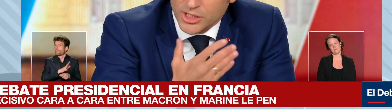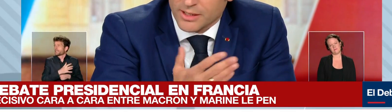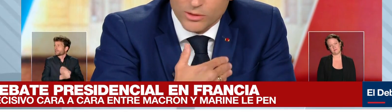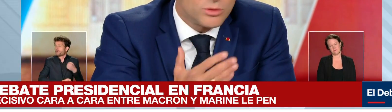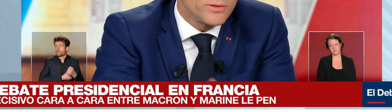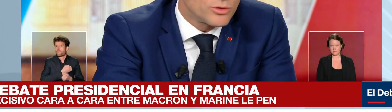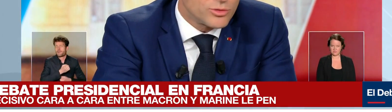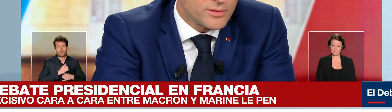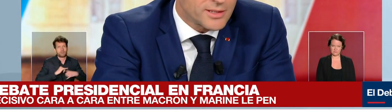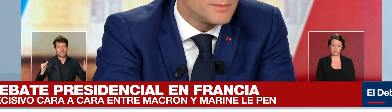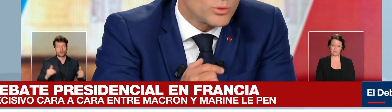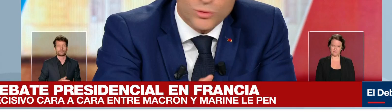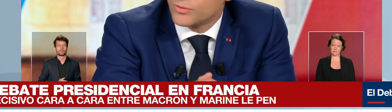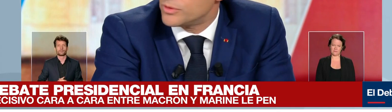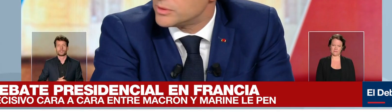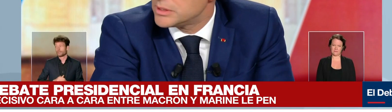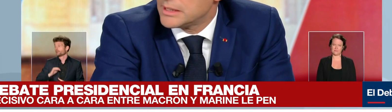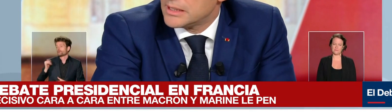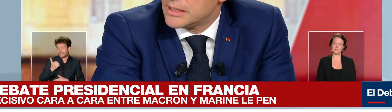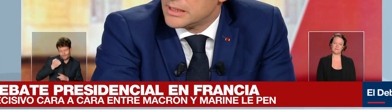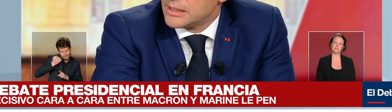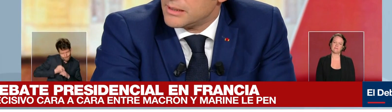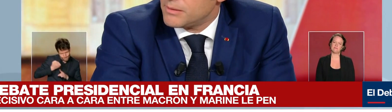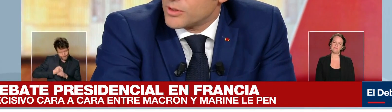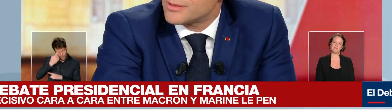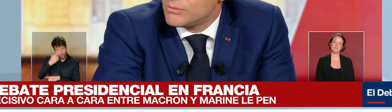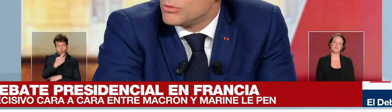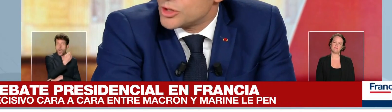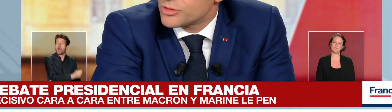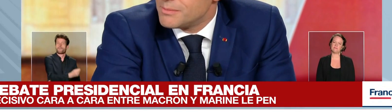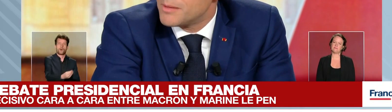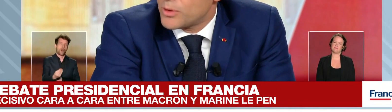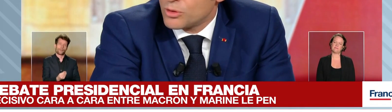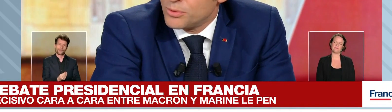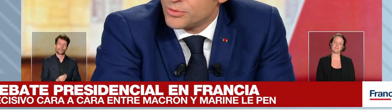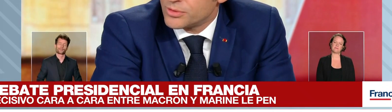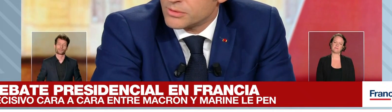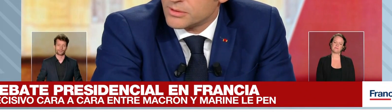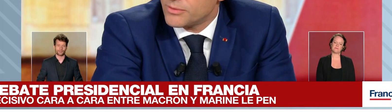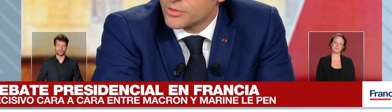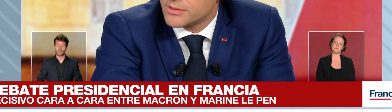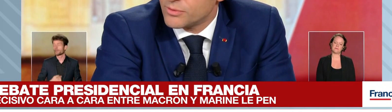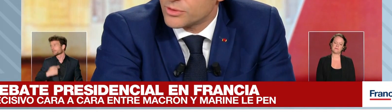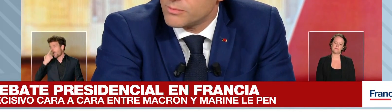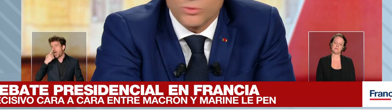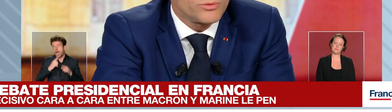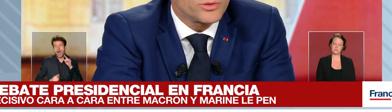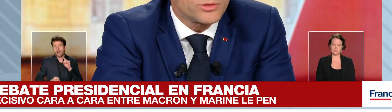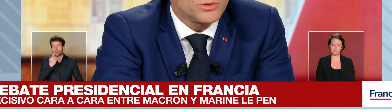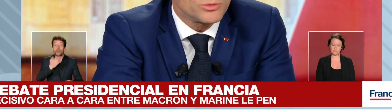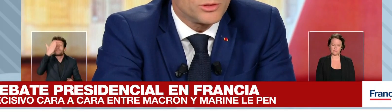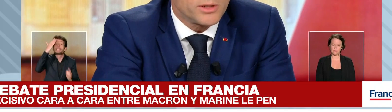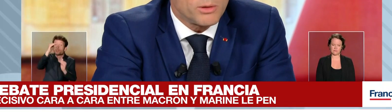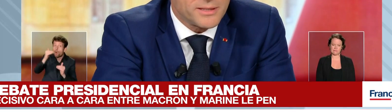COVID y todos combatimos con nuestras diferencias por nuestros niños. Y una de las cosas que me importan más, si los